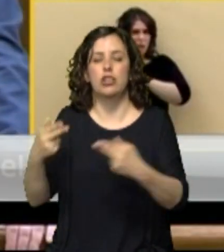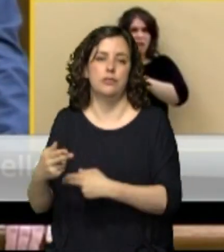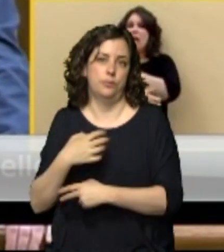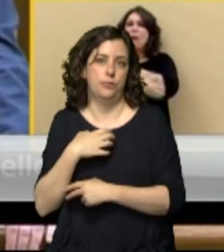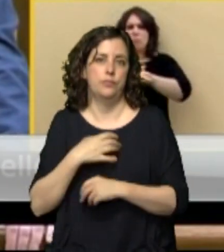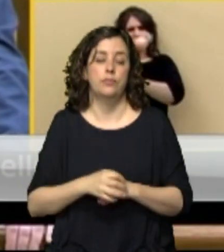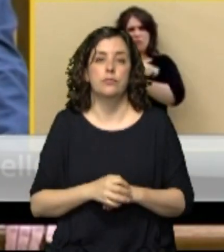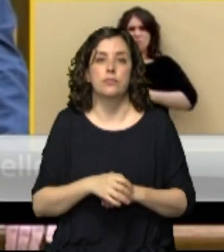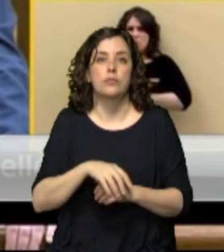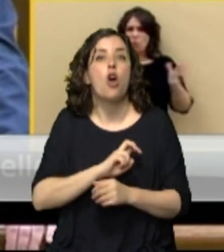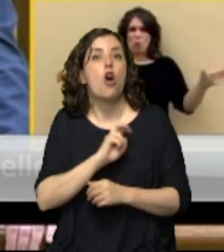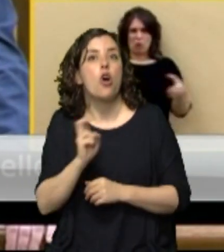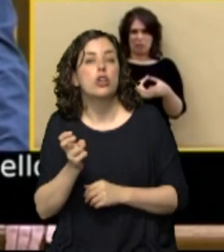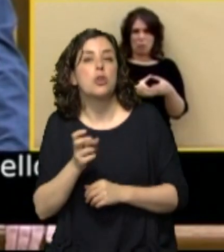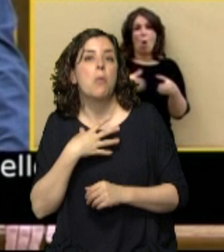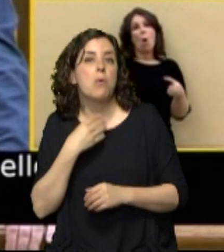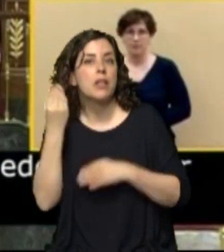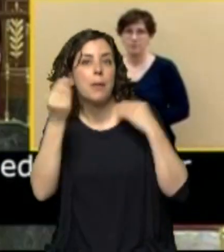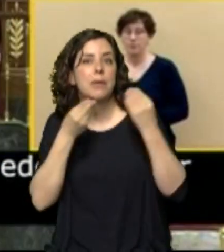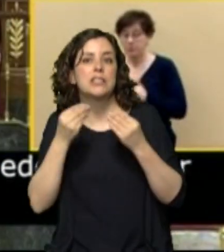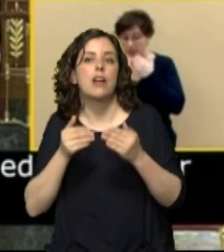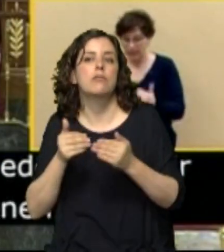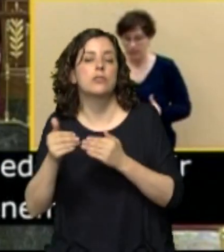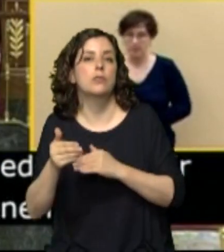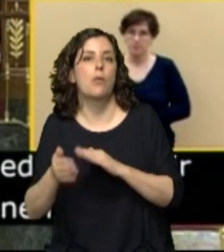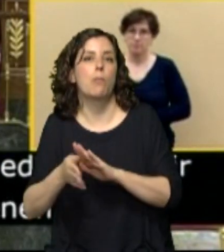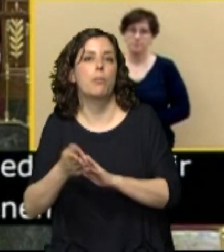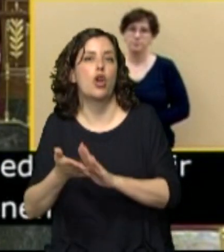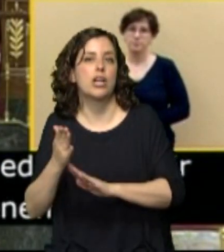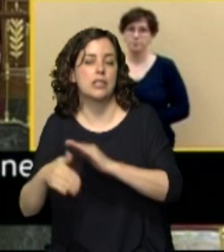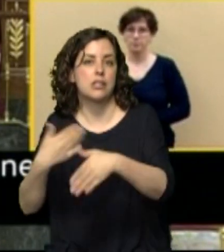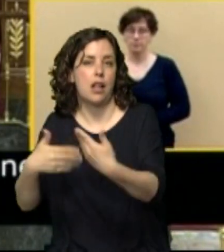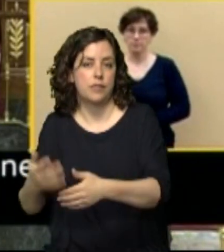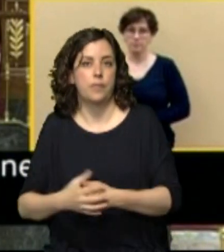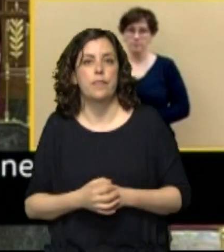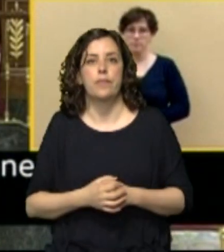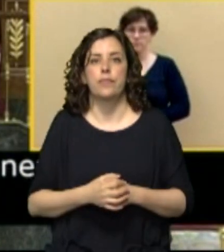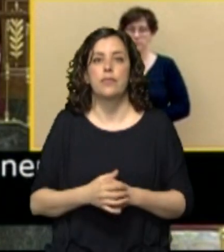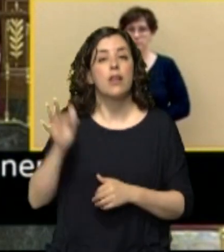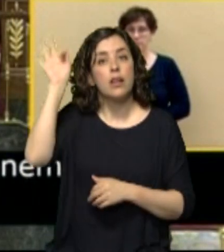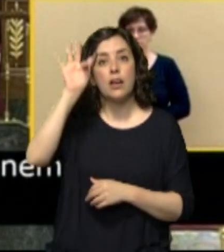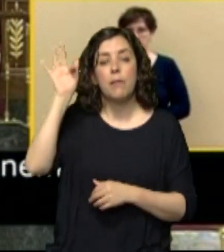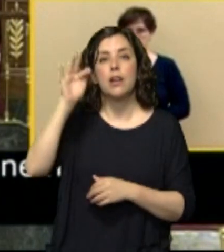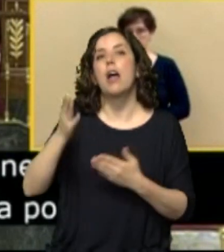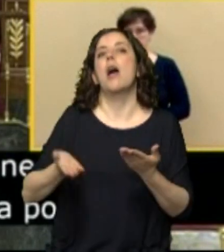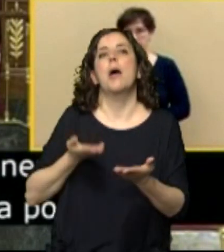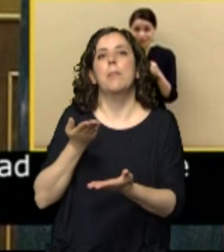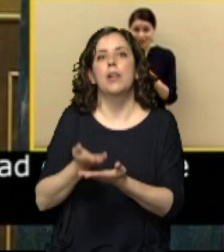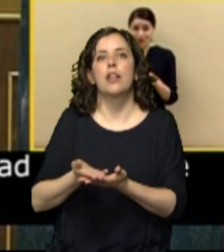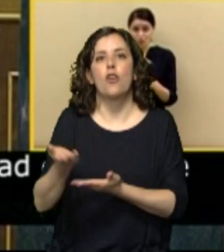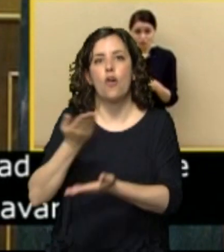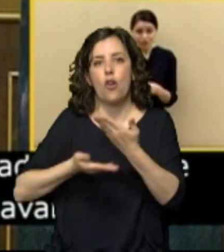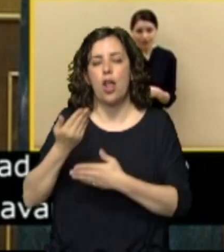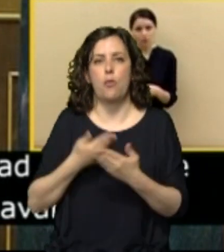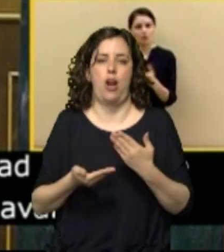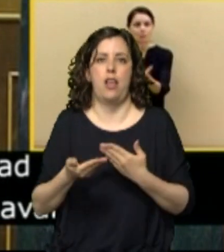neoliberal o apostar por un frente progresista. El diputado de Navarra Suma ha pedido que Navarra participe de forma justa de las ayudas del Gobierno. Navarra